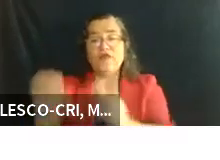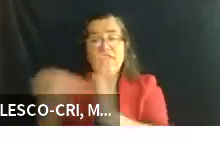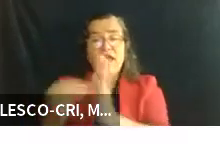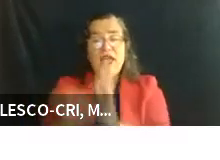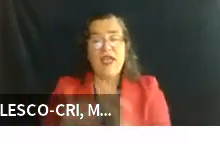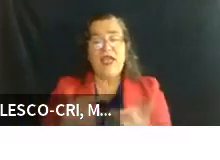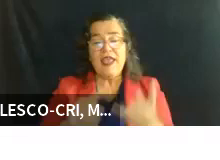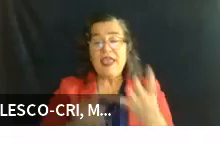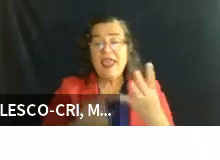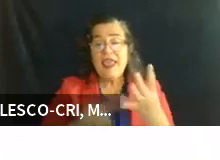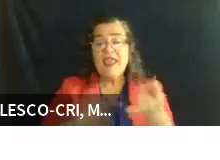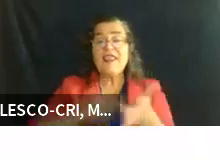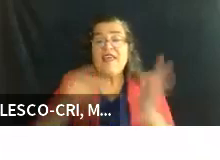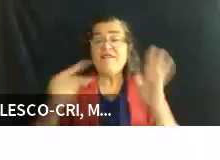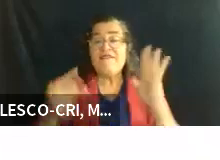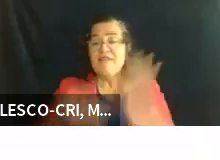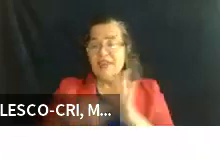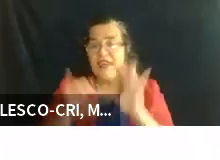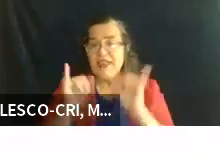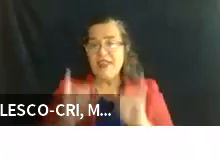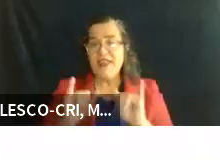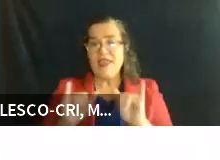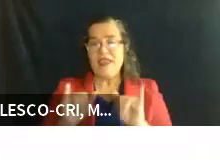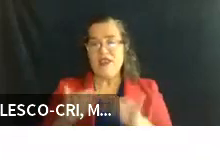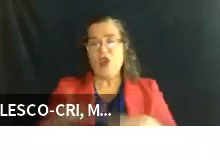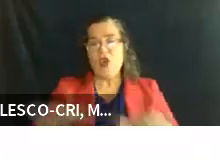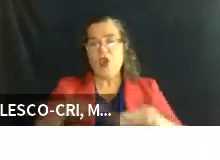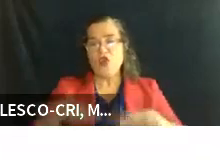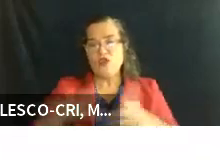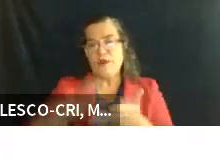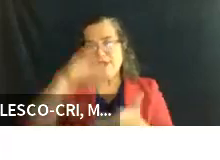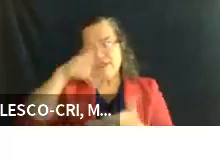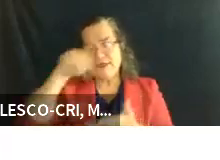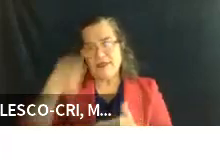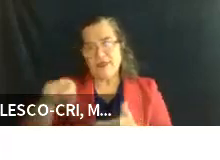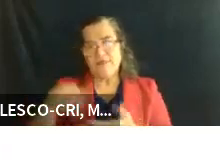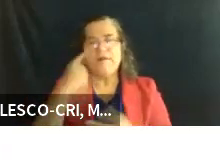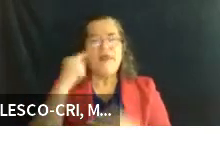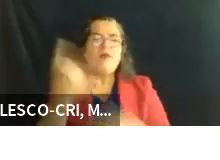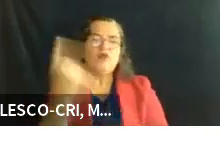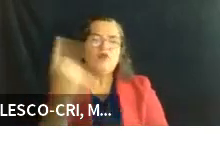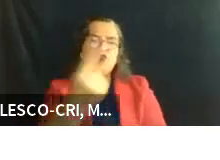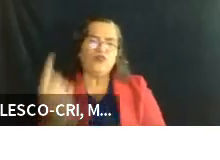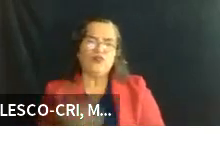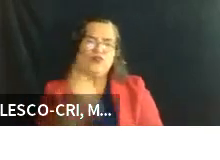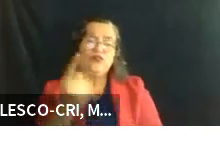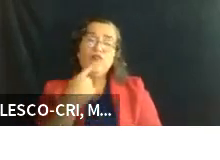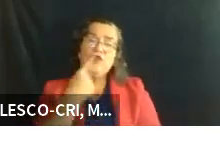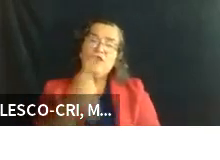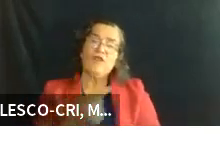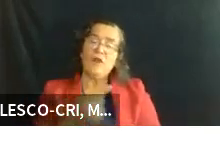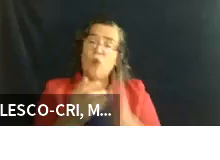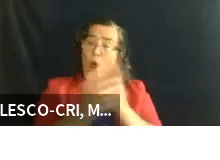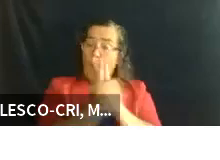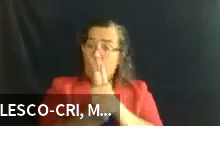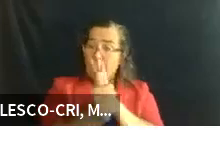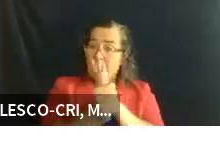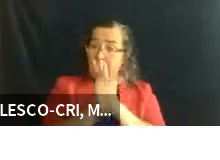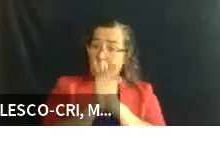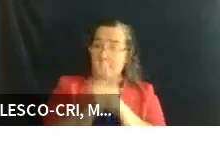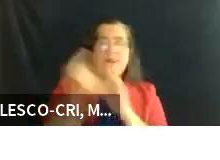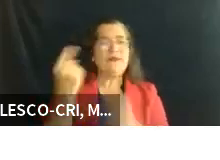aprendizaje esperados en cada espacio curricular. Veamos cada uno de ellos. Cuando uno define una competencia,